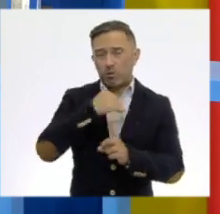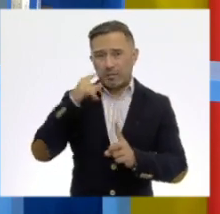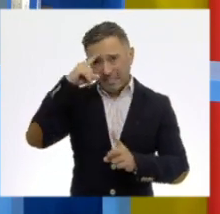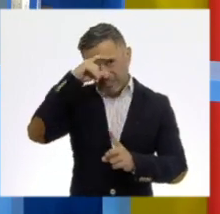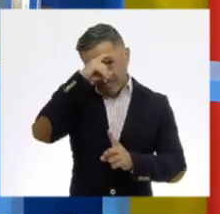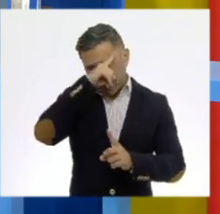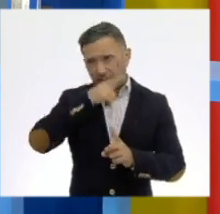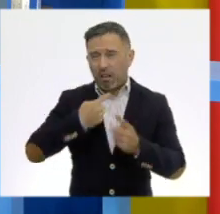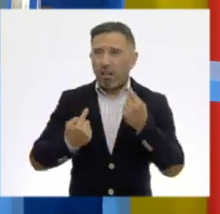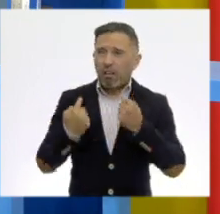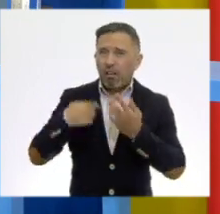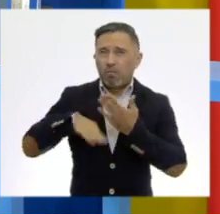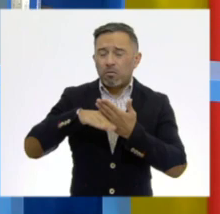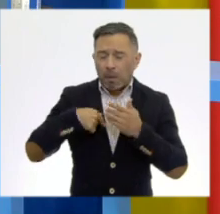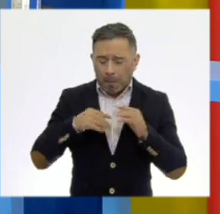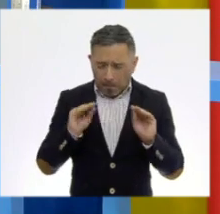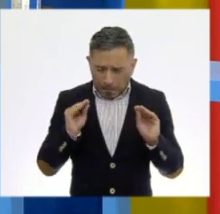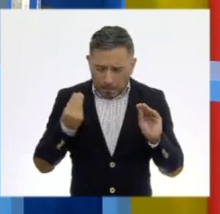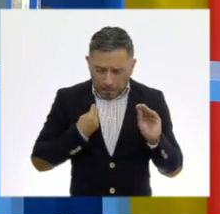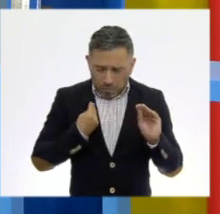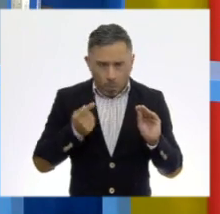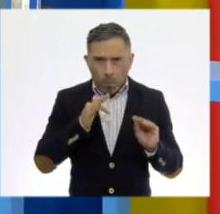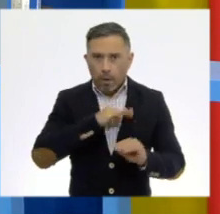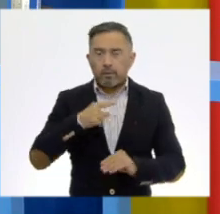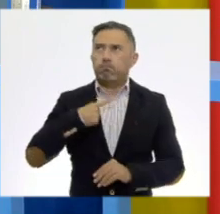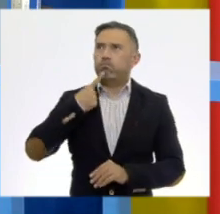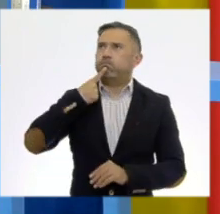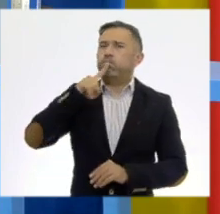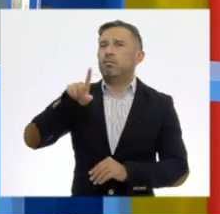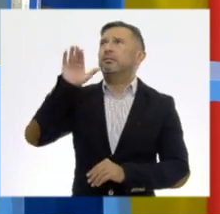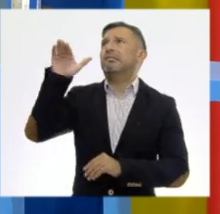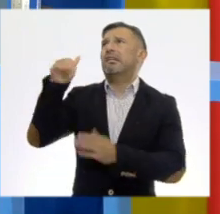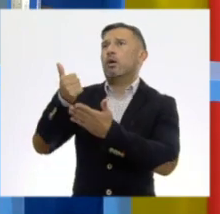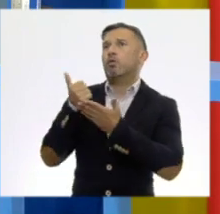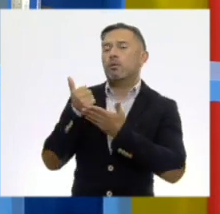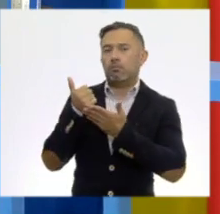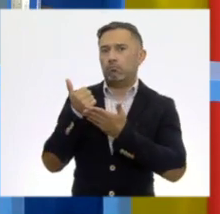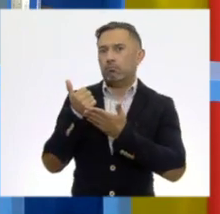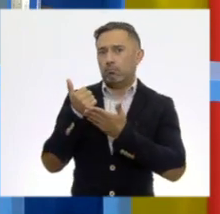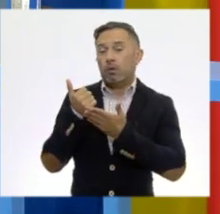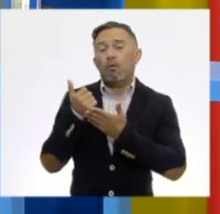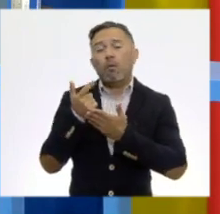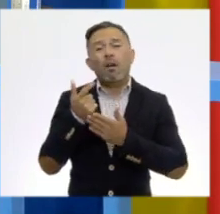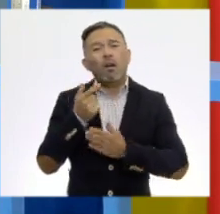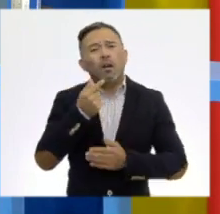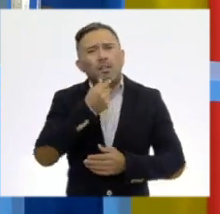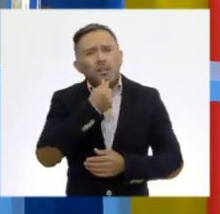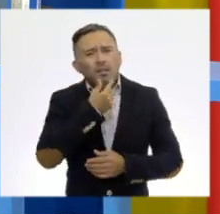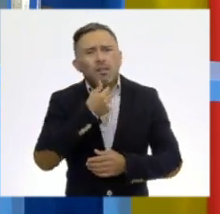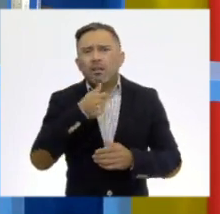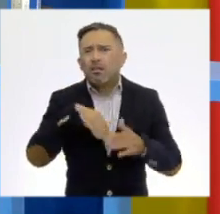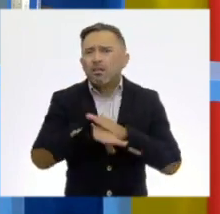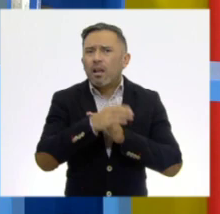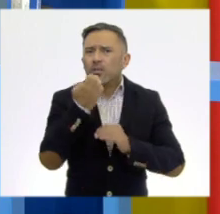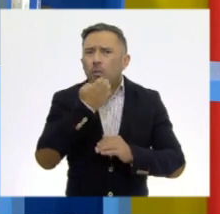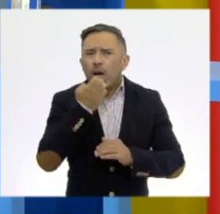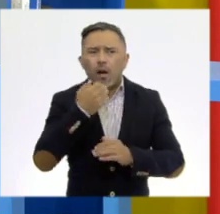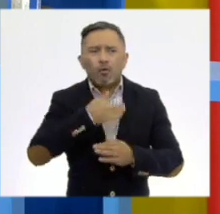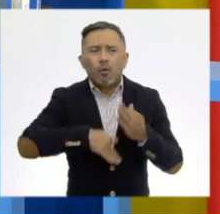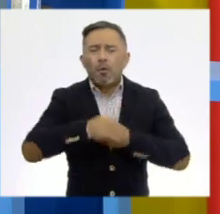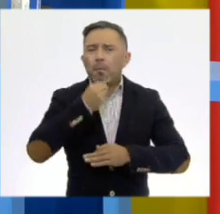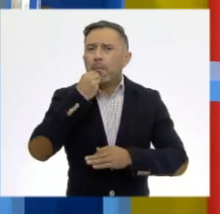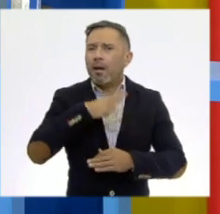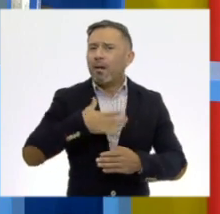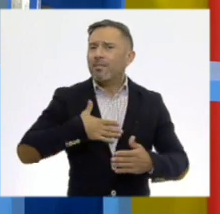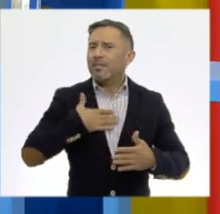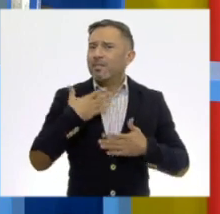ayuda. Es muy triste que las niñas y los niños pasen por esto cuando deberían disfrutar todo lo que hacemos en la escuela, pero